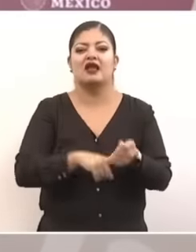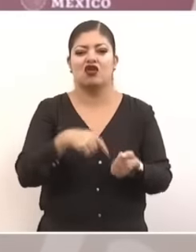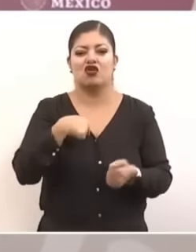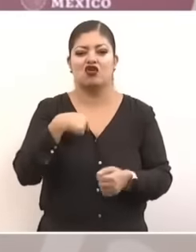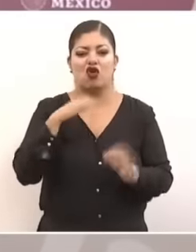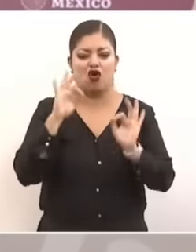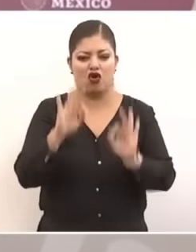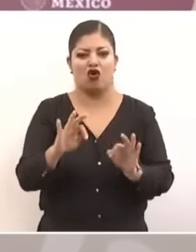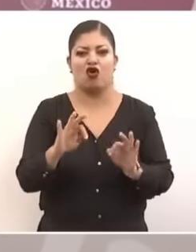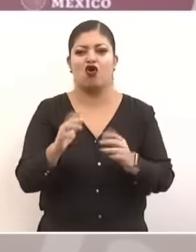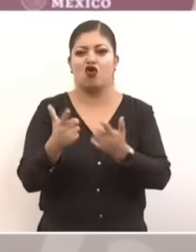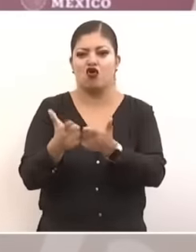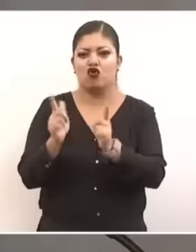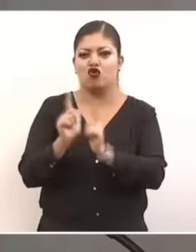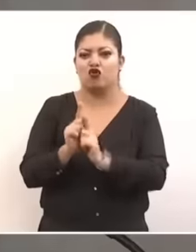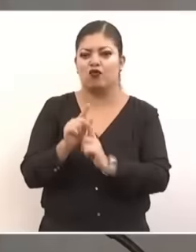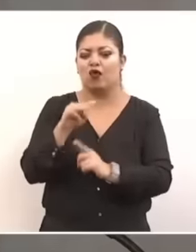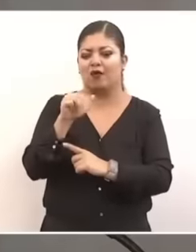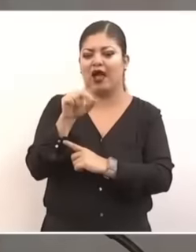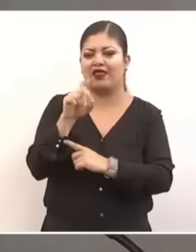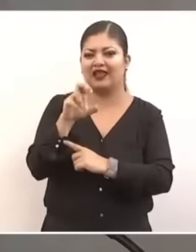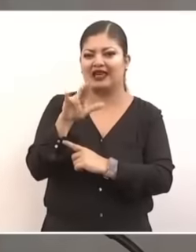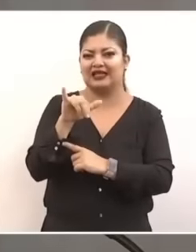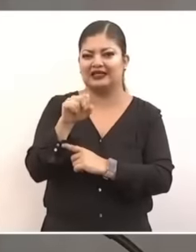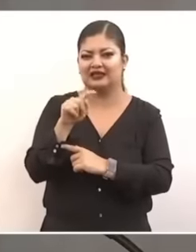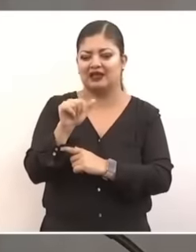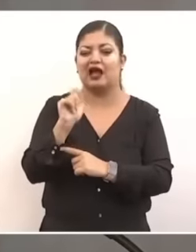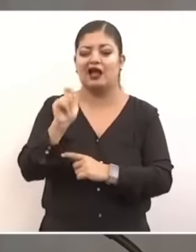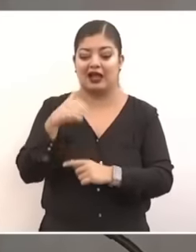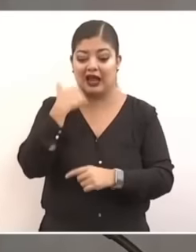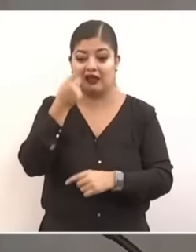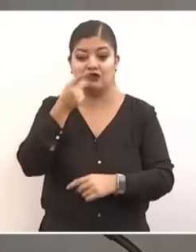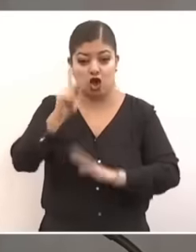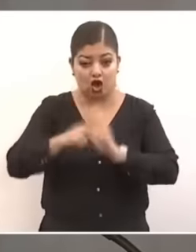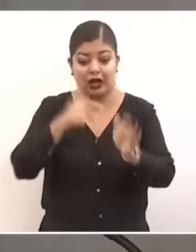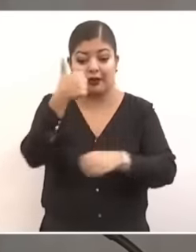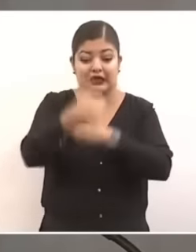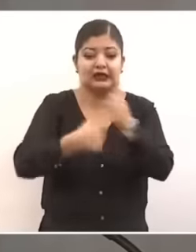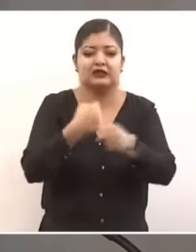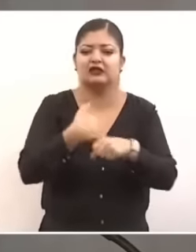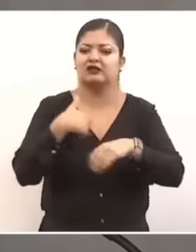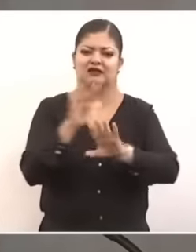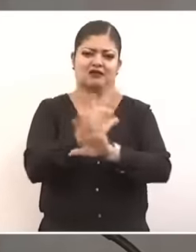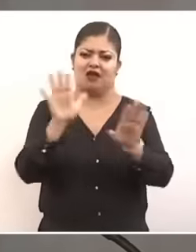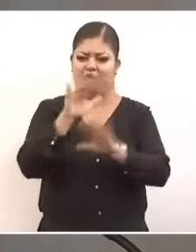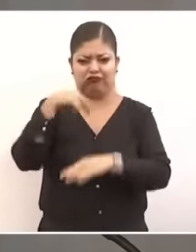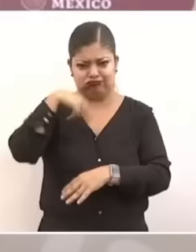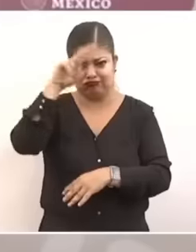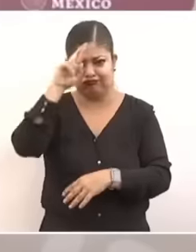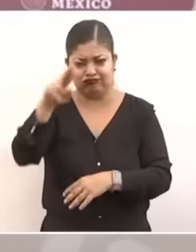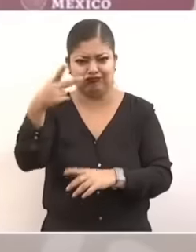soy partidario del sufragio efectivo, no reelección. Y